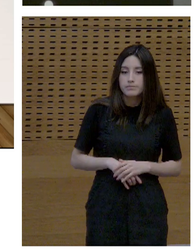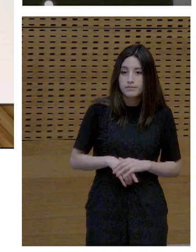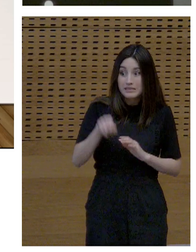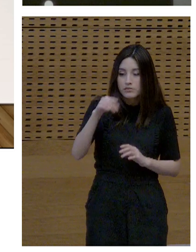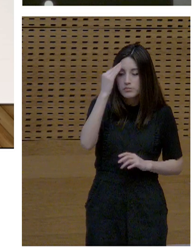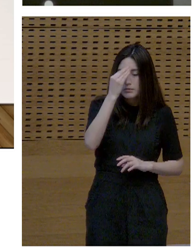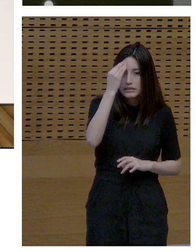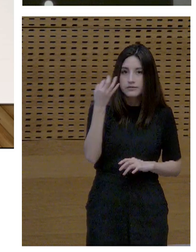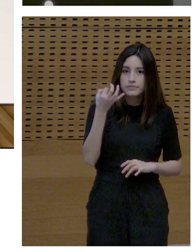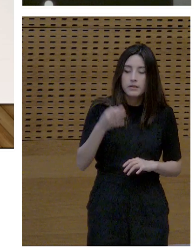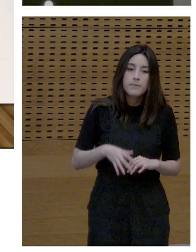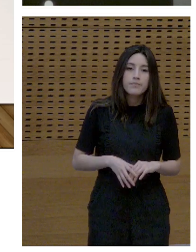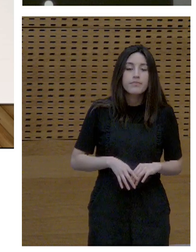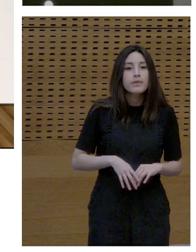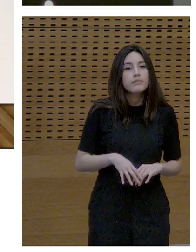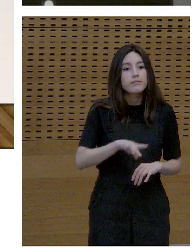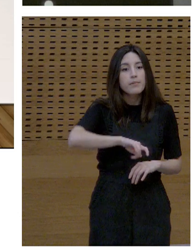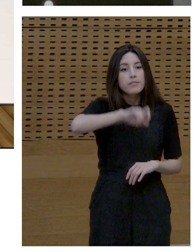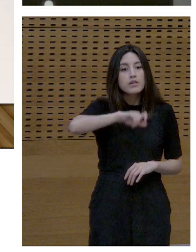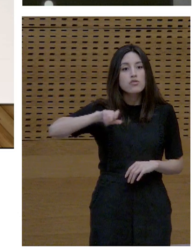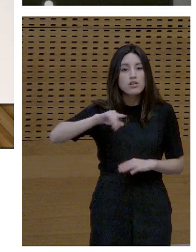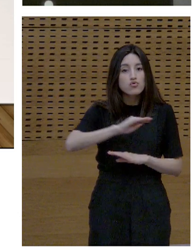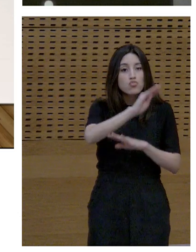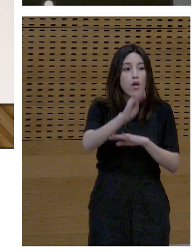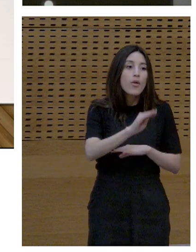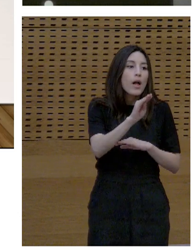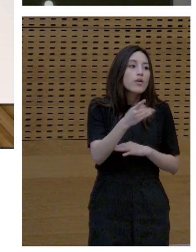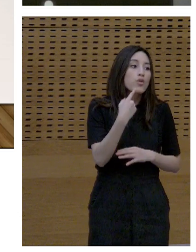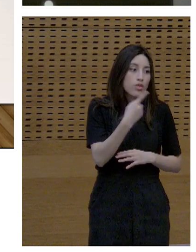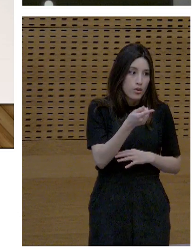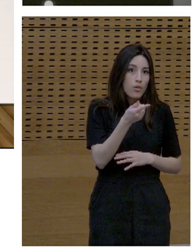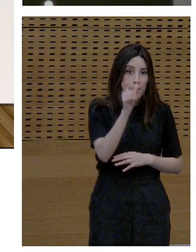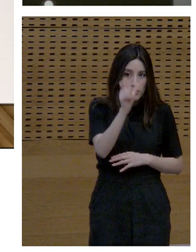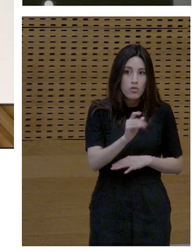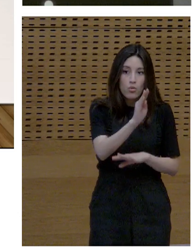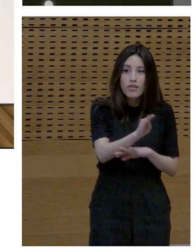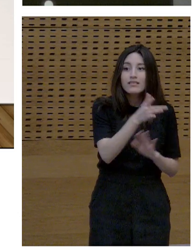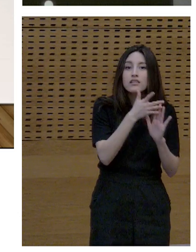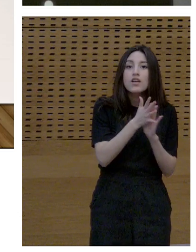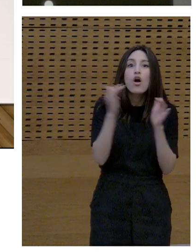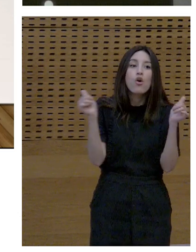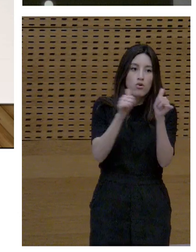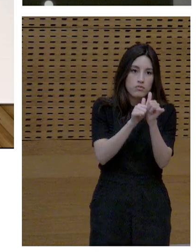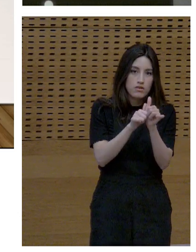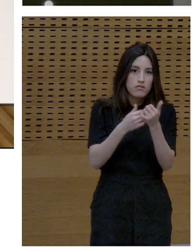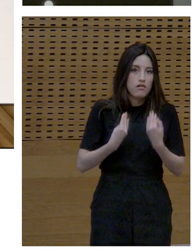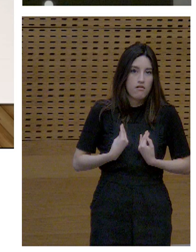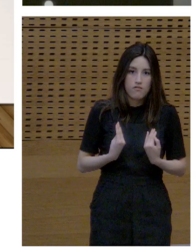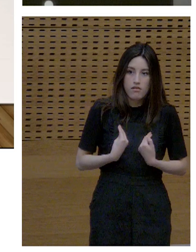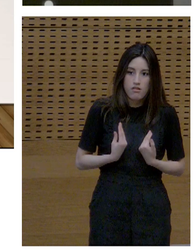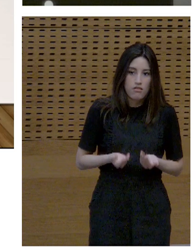Entonces, las personas cuidadoras, cuando hablo de cuidadoras, hablo de acompañantes en la vida prácticamente,